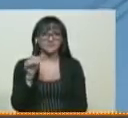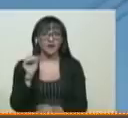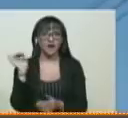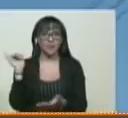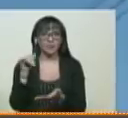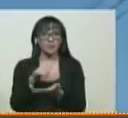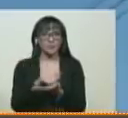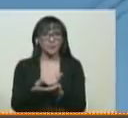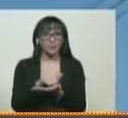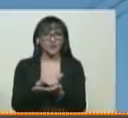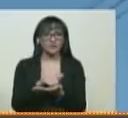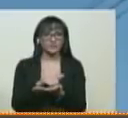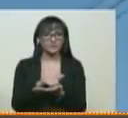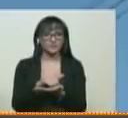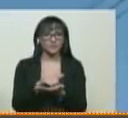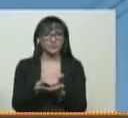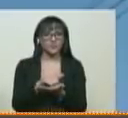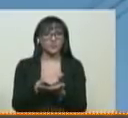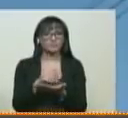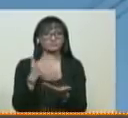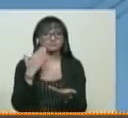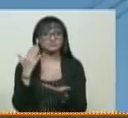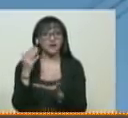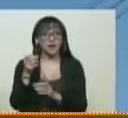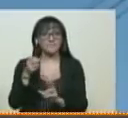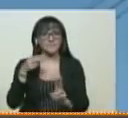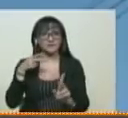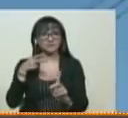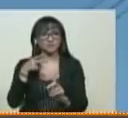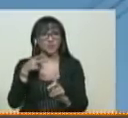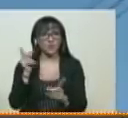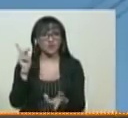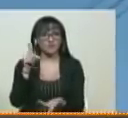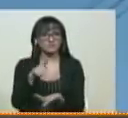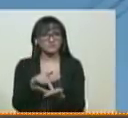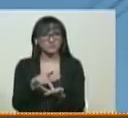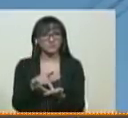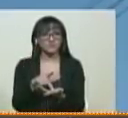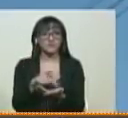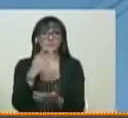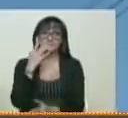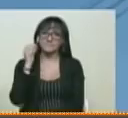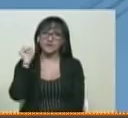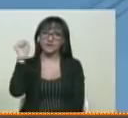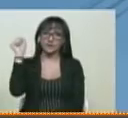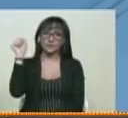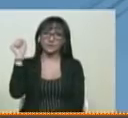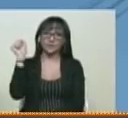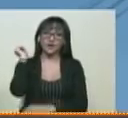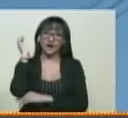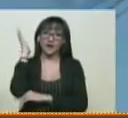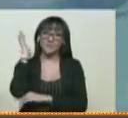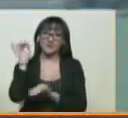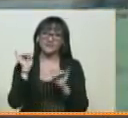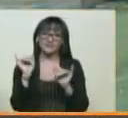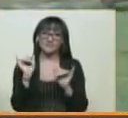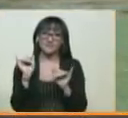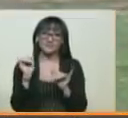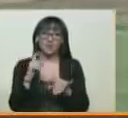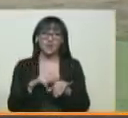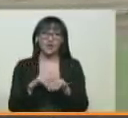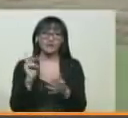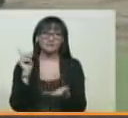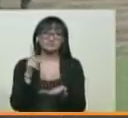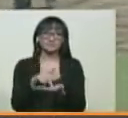aeropuerto Cacique Aramare de la ciudad de Puerto Ayacucho, capital del estado de Amazonas, a propósito de la llegada del candidato presidente Nicolás Maduro, quien a esta hora